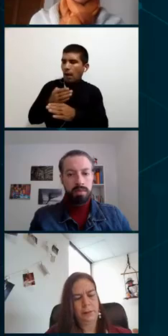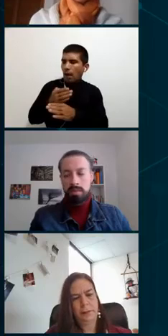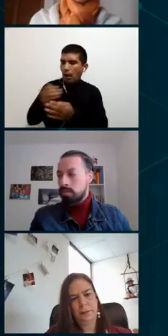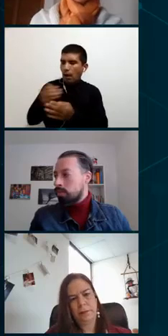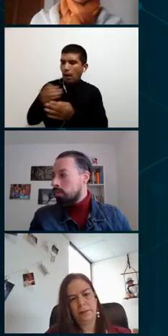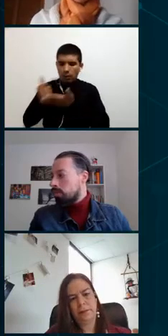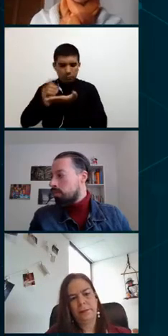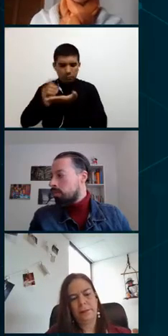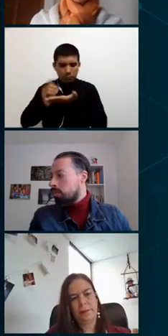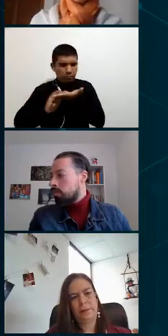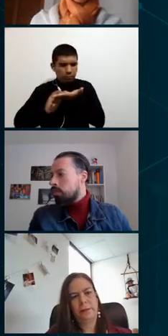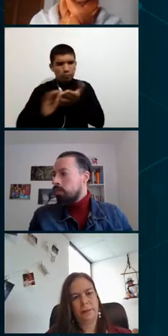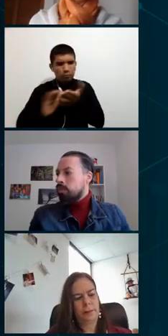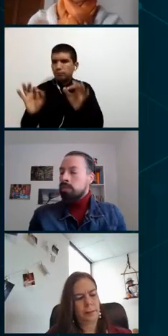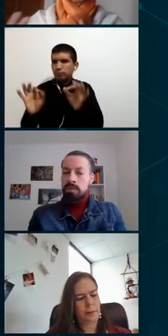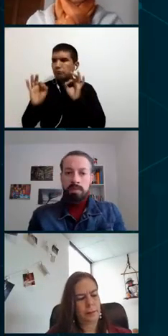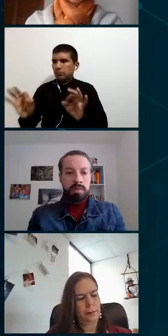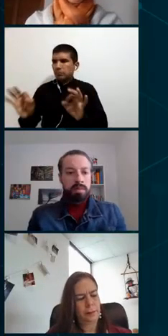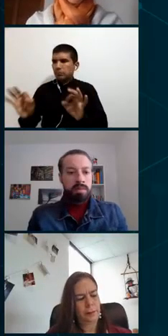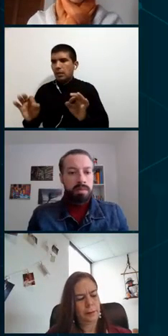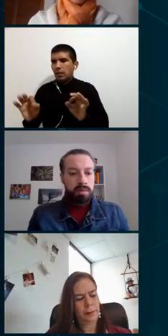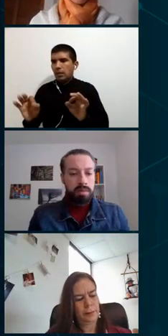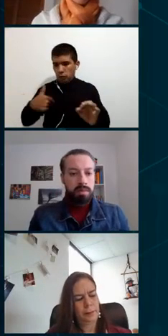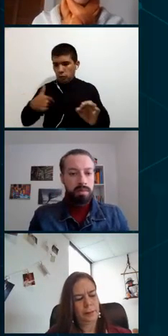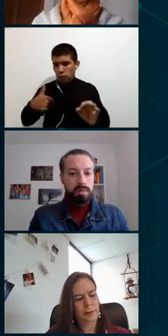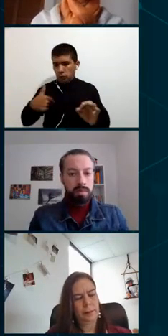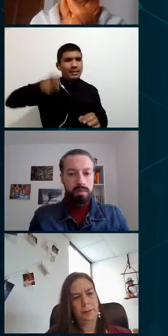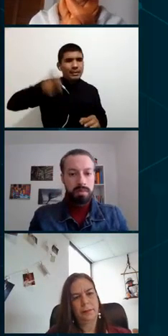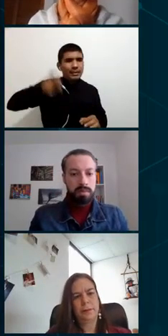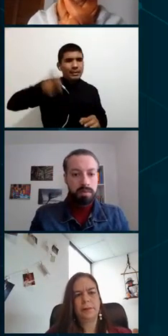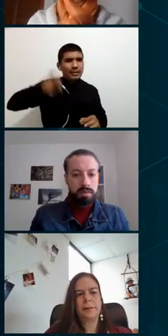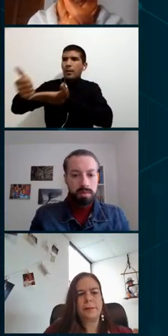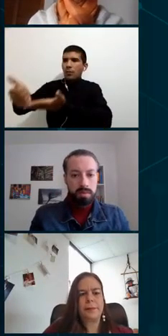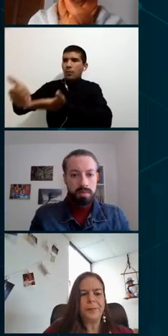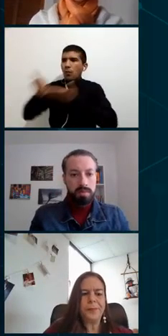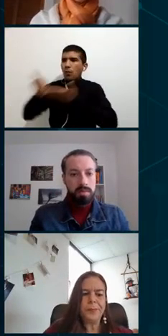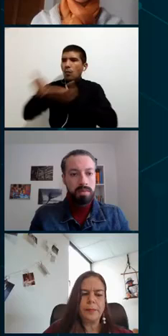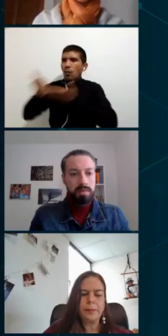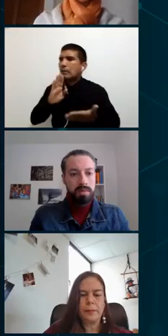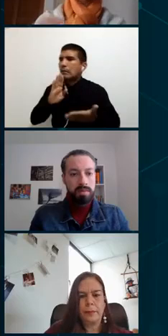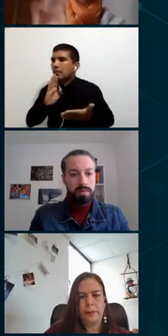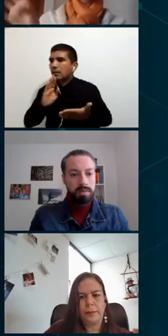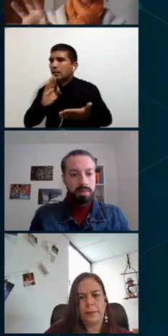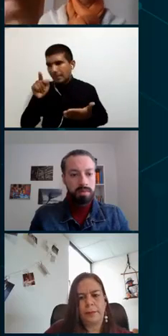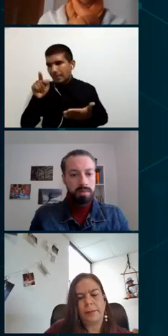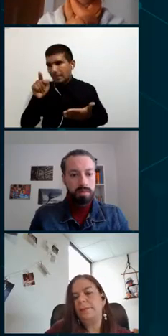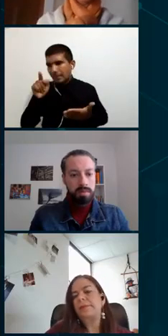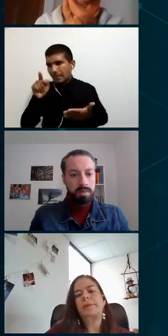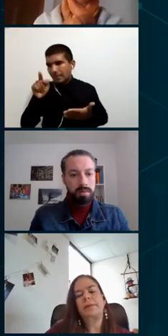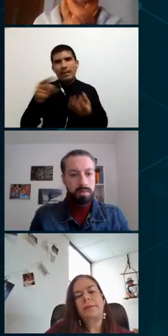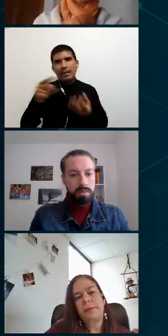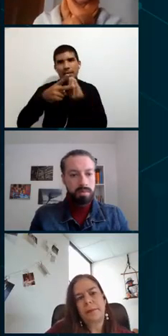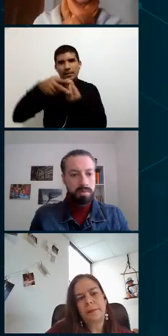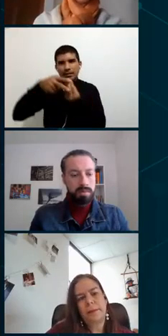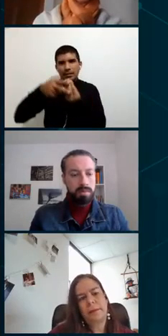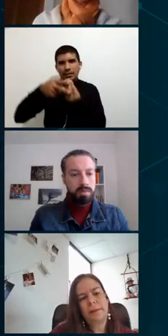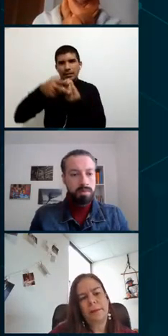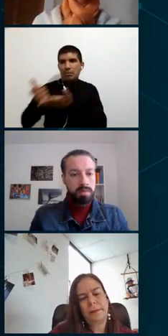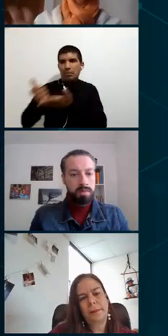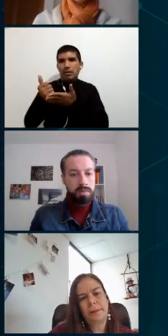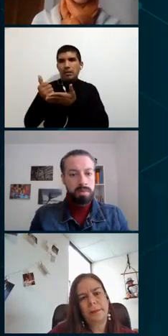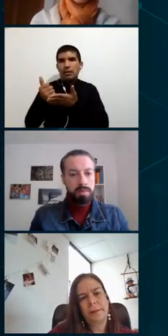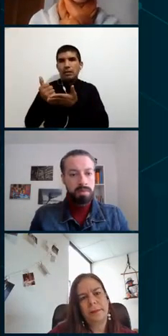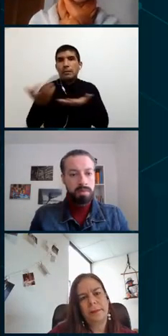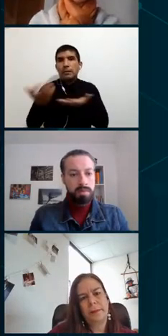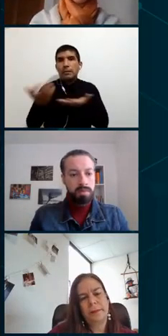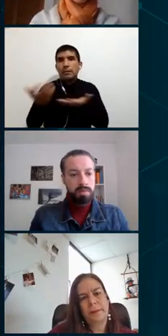por ende, darle valor a ese cliente y crear oportunidades en ese mercado donde se encuentra esa persona, donde